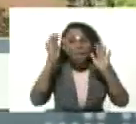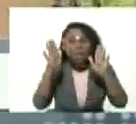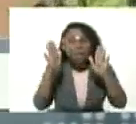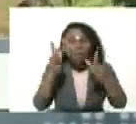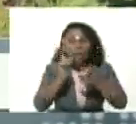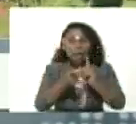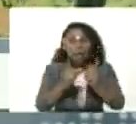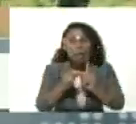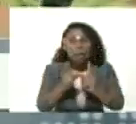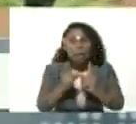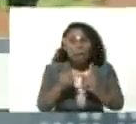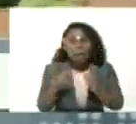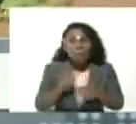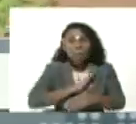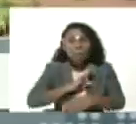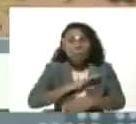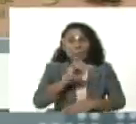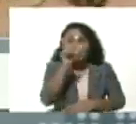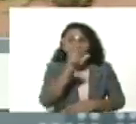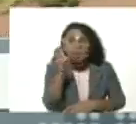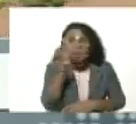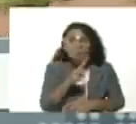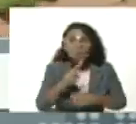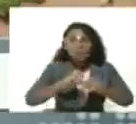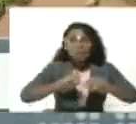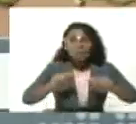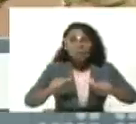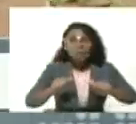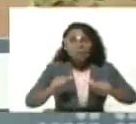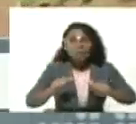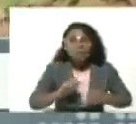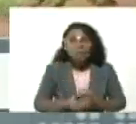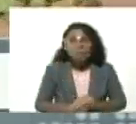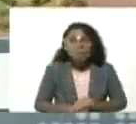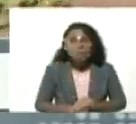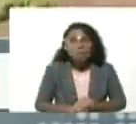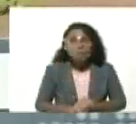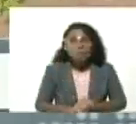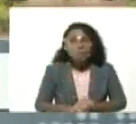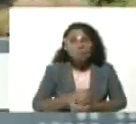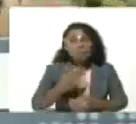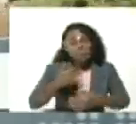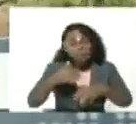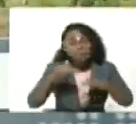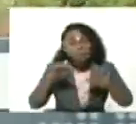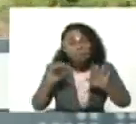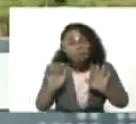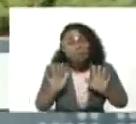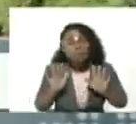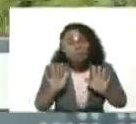esequibanos nuestros, de nuestro territorio esequivo. Y por supuesto,